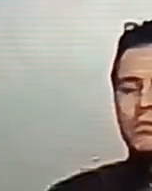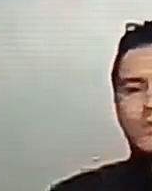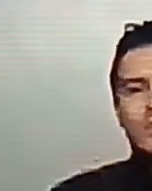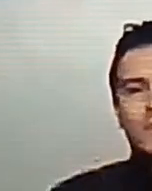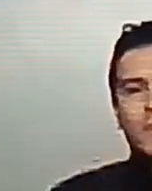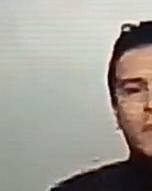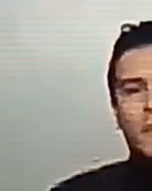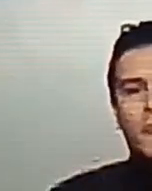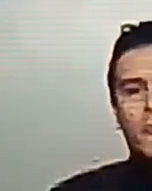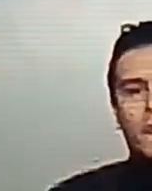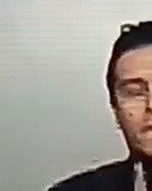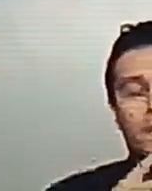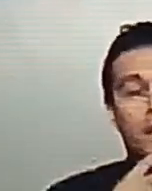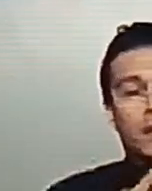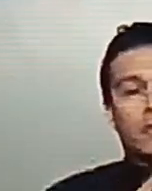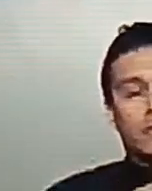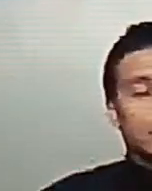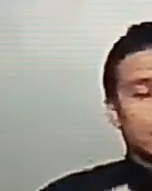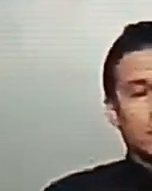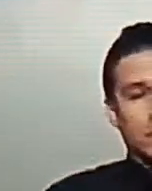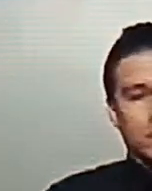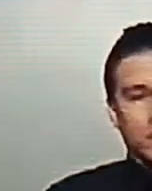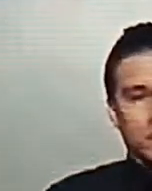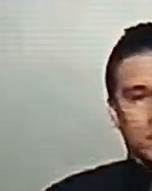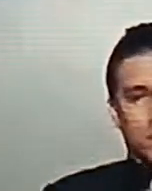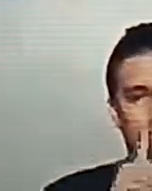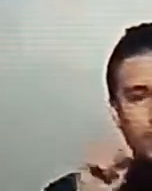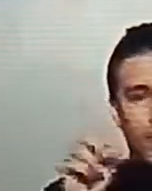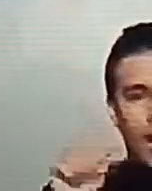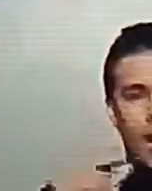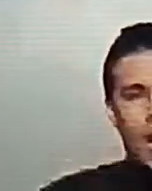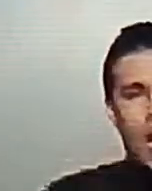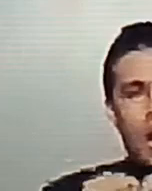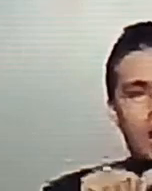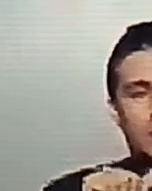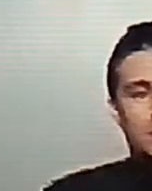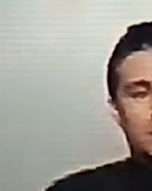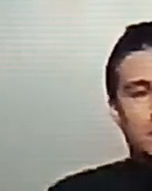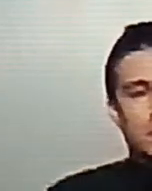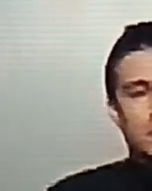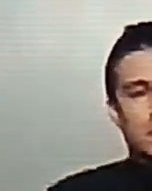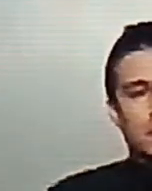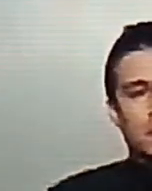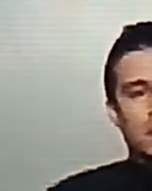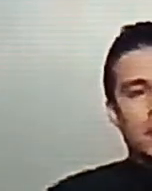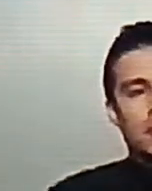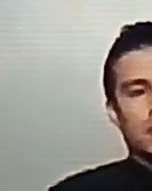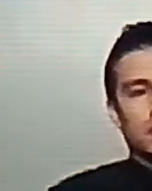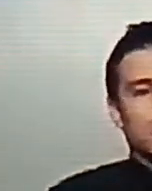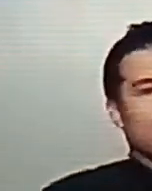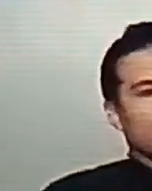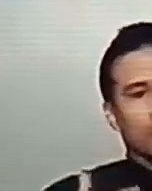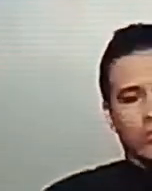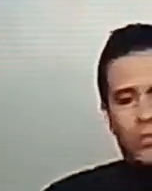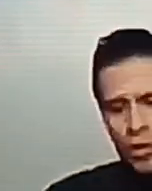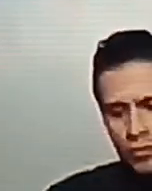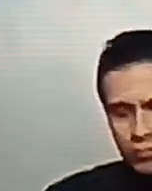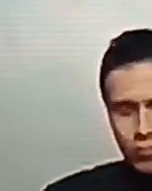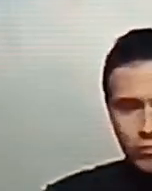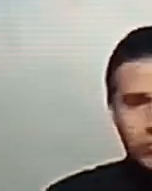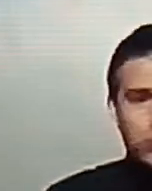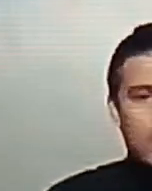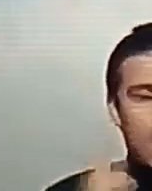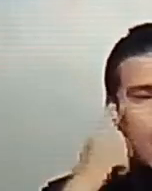Debo decirle, candidato, que nosotros desde la Asamblea Nacional hicimos todo el marco regulatorio para que la basura sea manejada adecuadamente por los